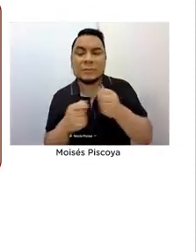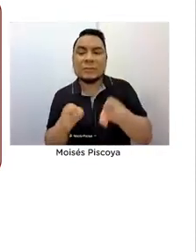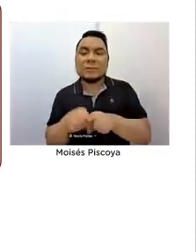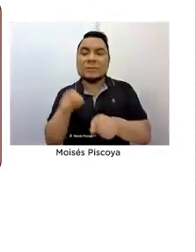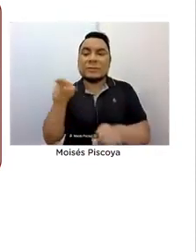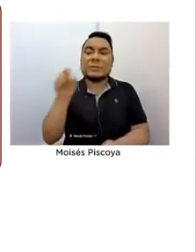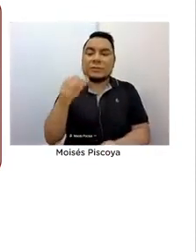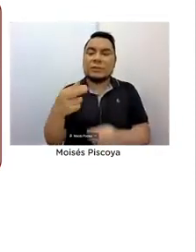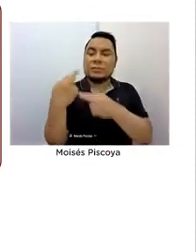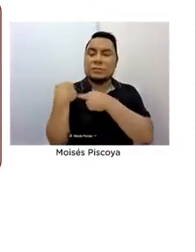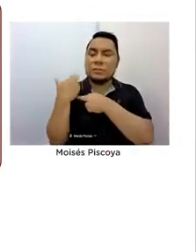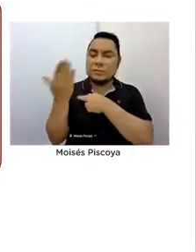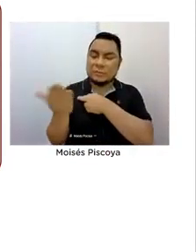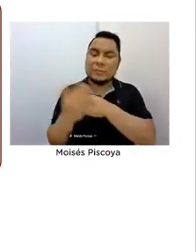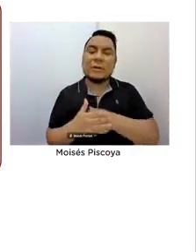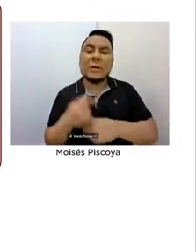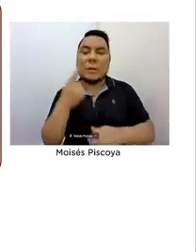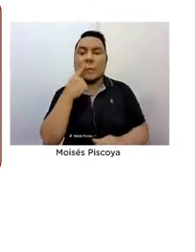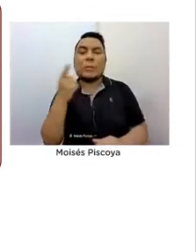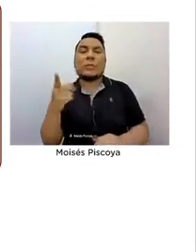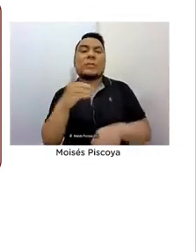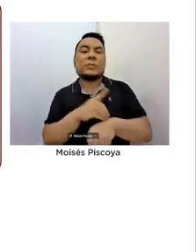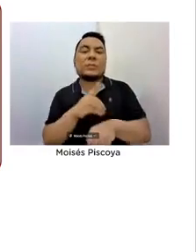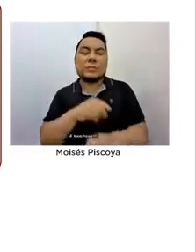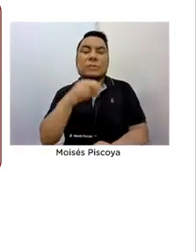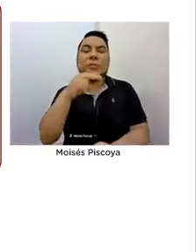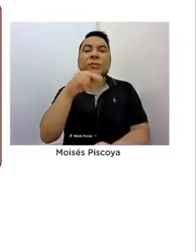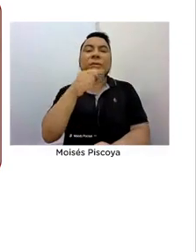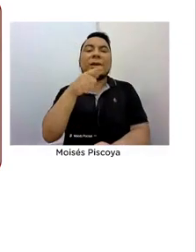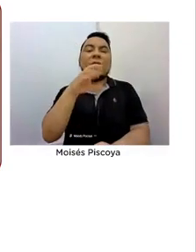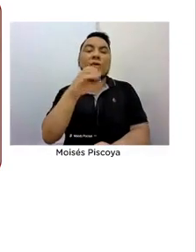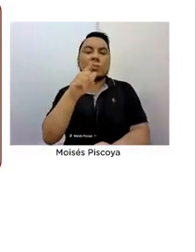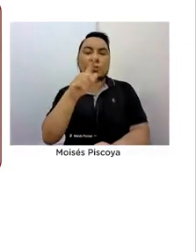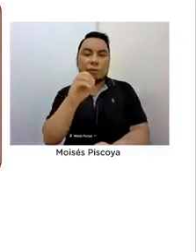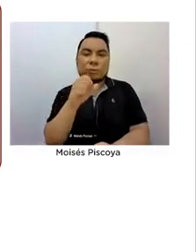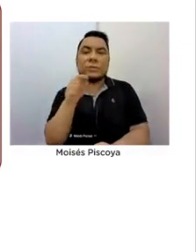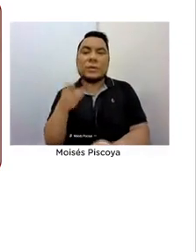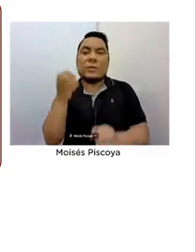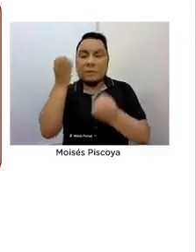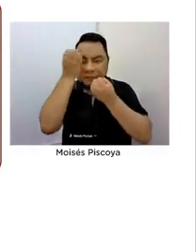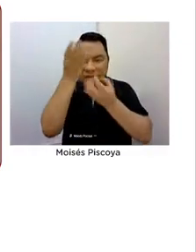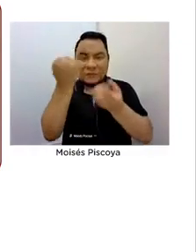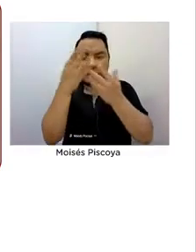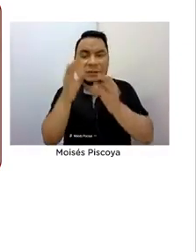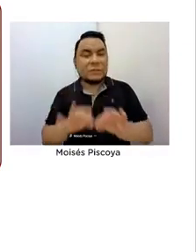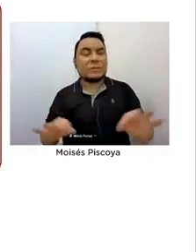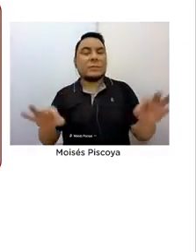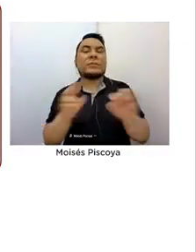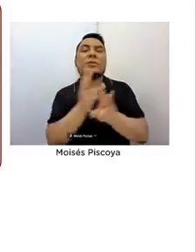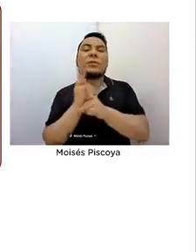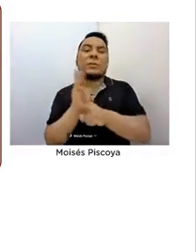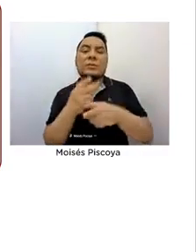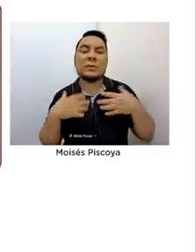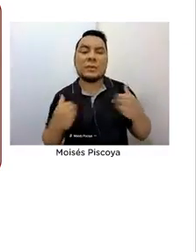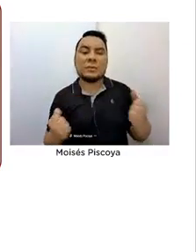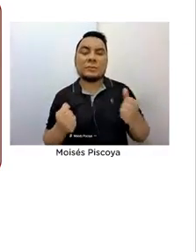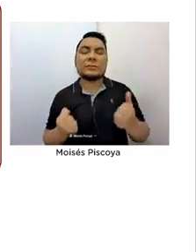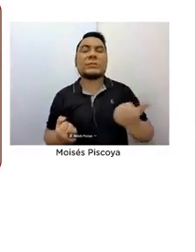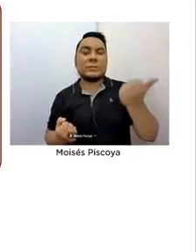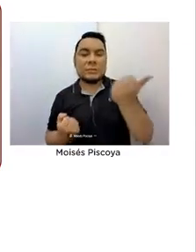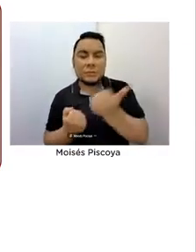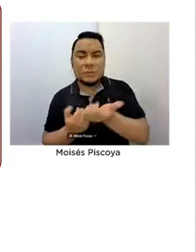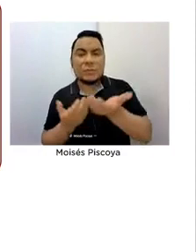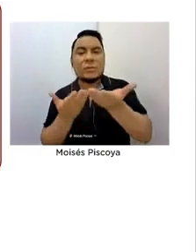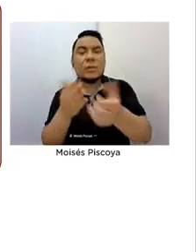de su representante. El doctor Guacoto nos brindará información relevante para el cuidado de la salud, reforzando las medidas